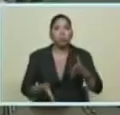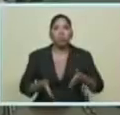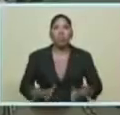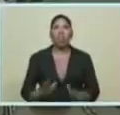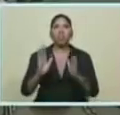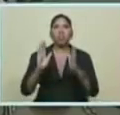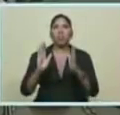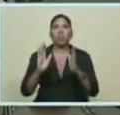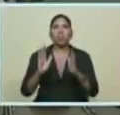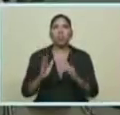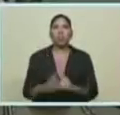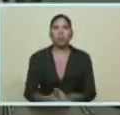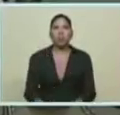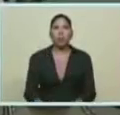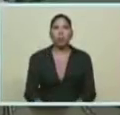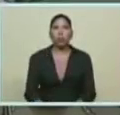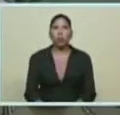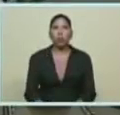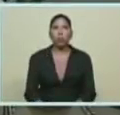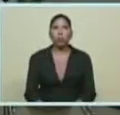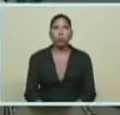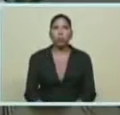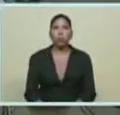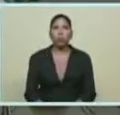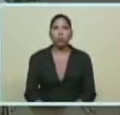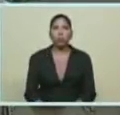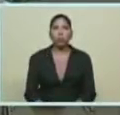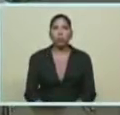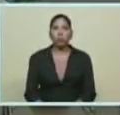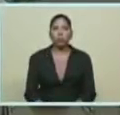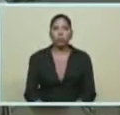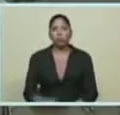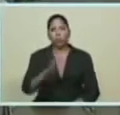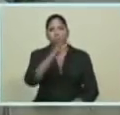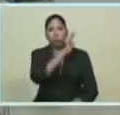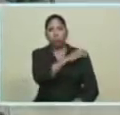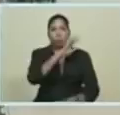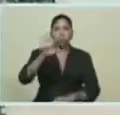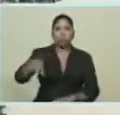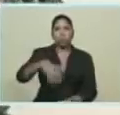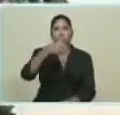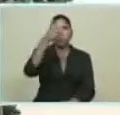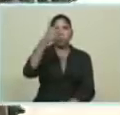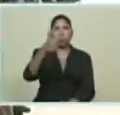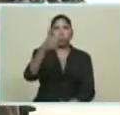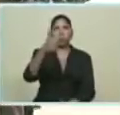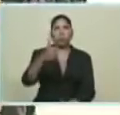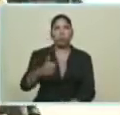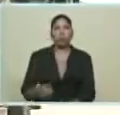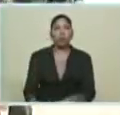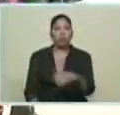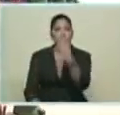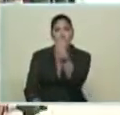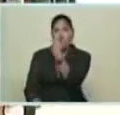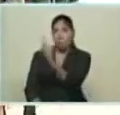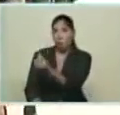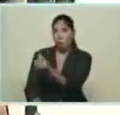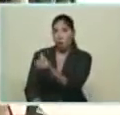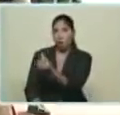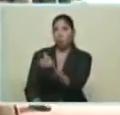nacimiento de nuestro gran general en jefe del pueblo soberano, Ezequiel Zamora.